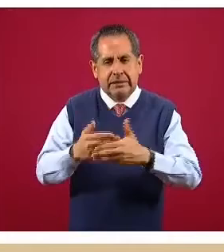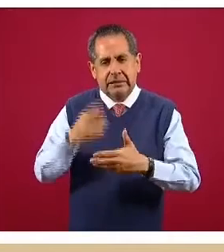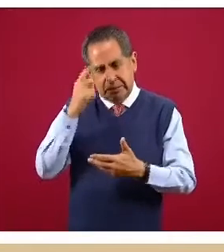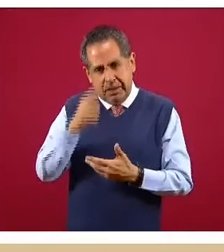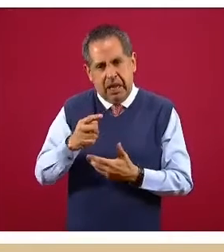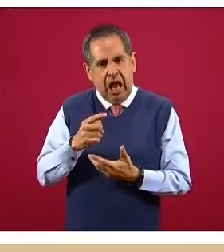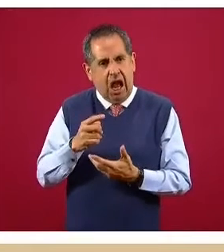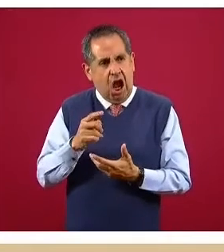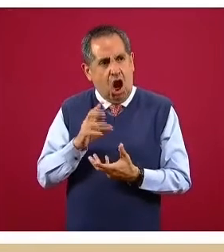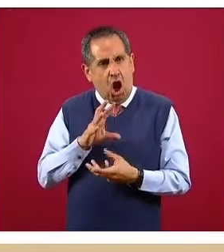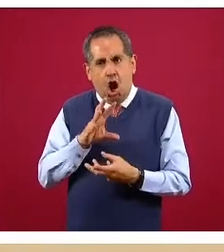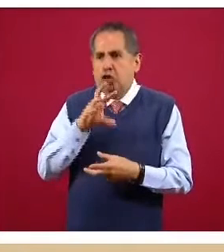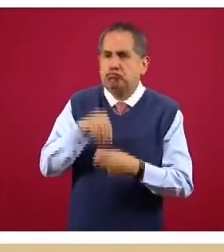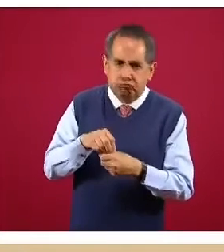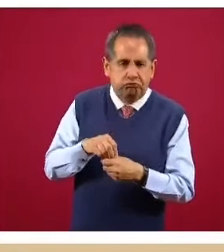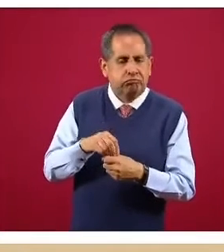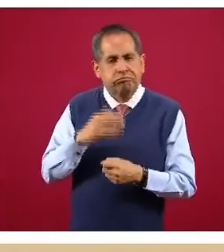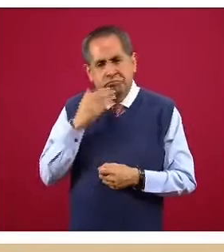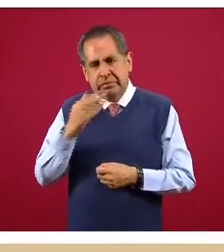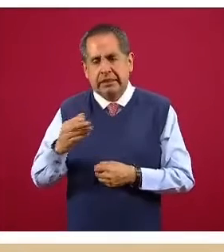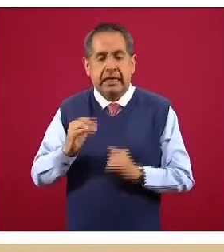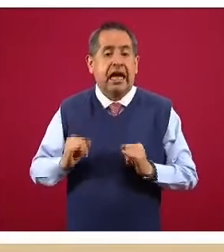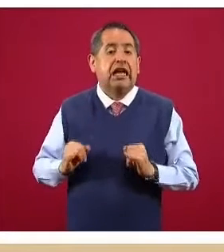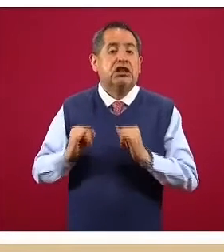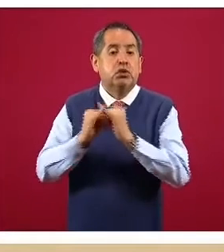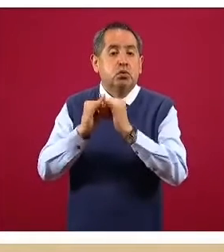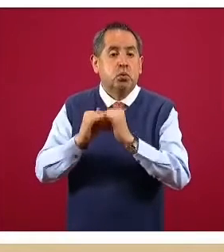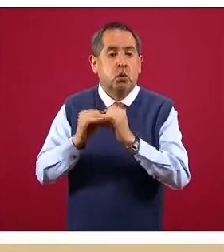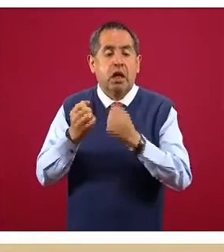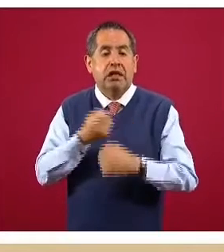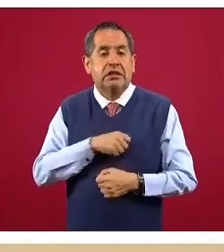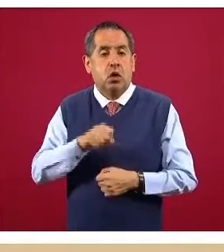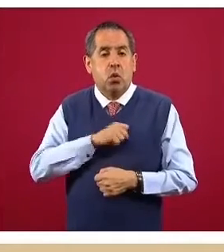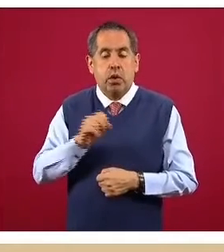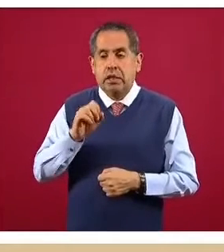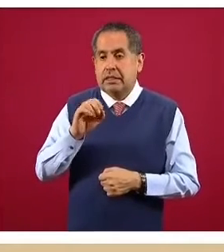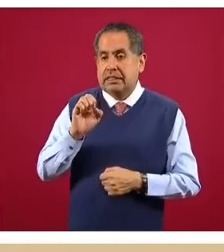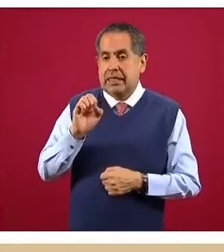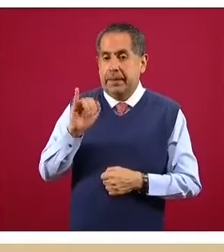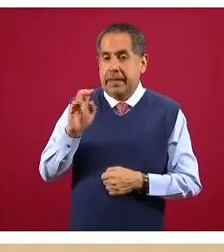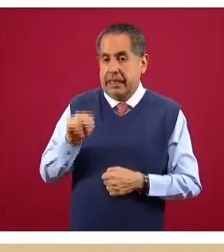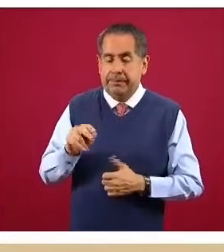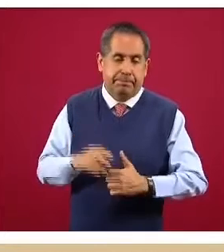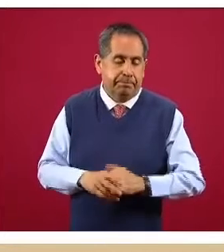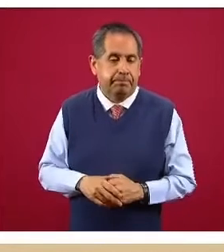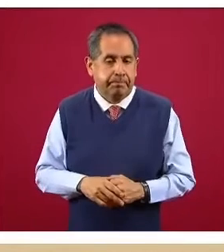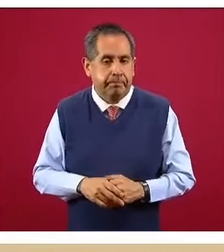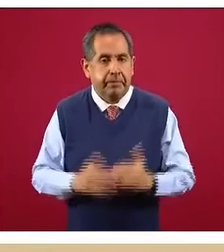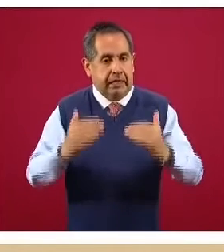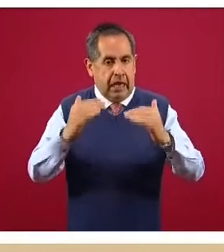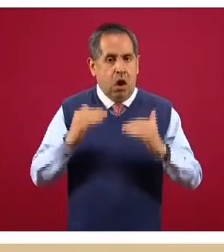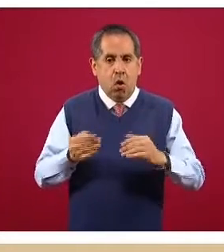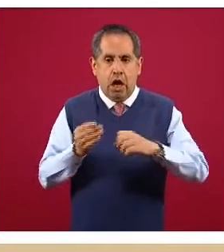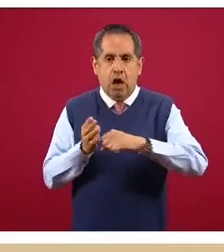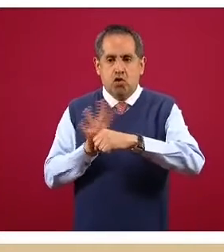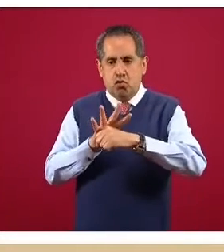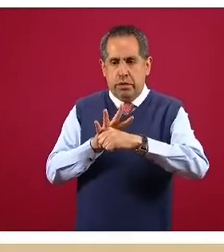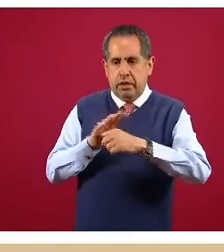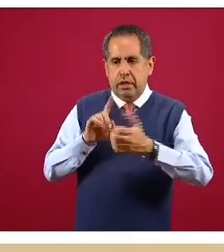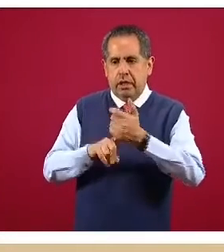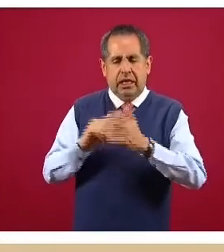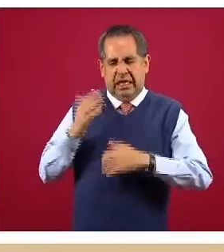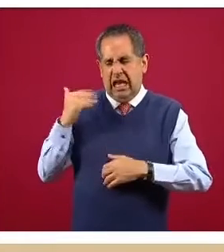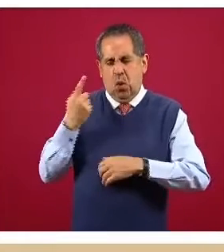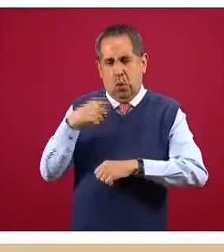modelo que está implementando el Instituto de Salud del Bienestar. Y ahora con el COVID, lo que presenté también yo hace ya